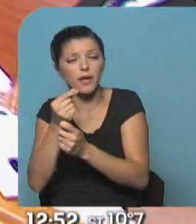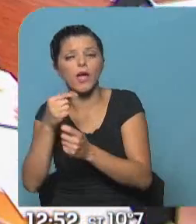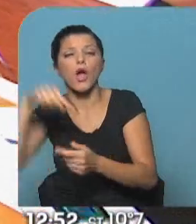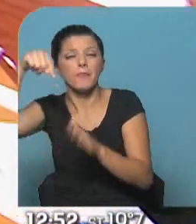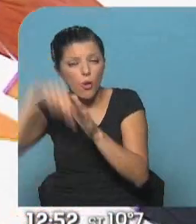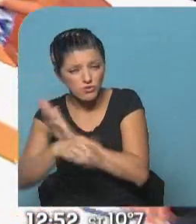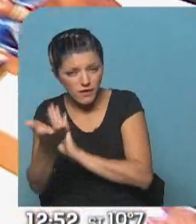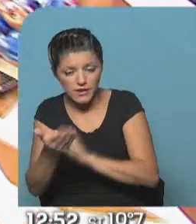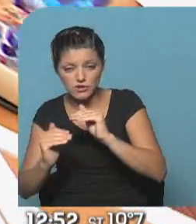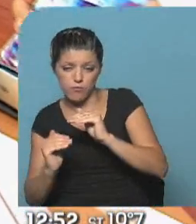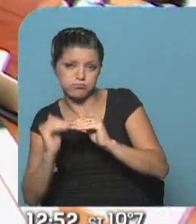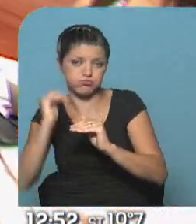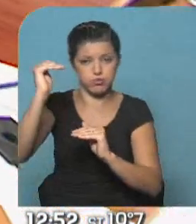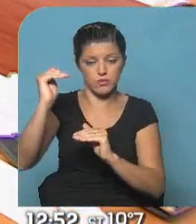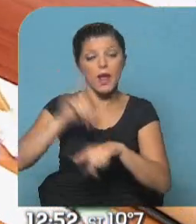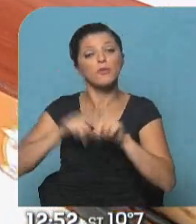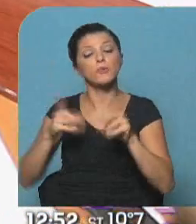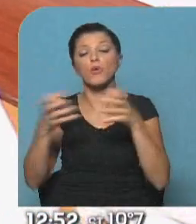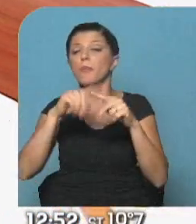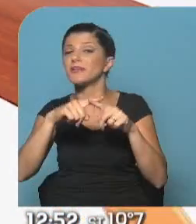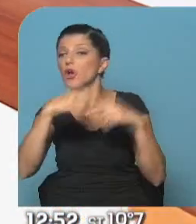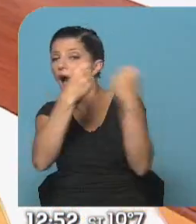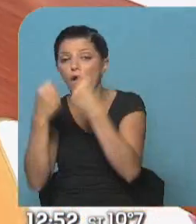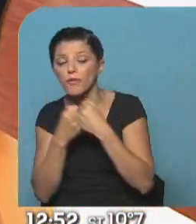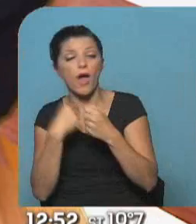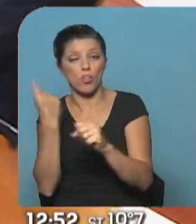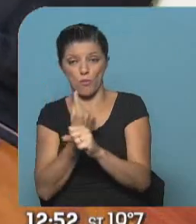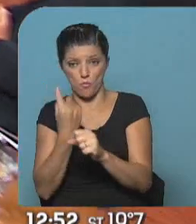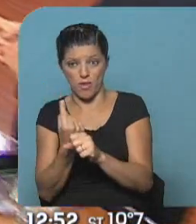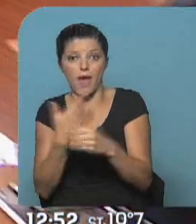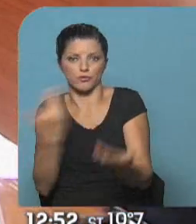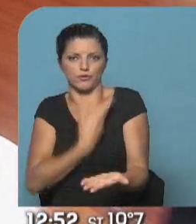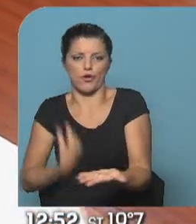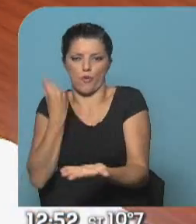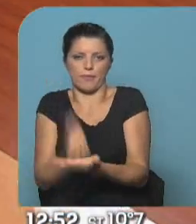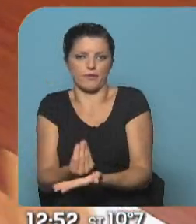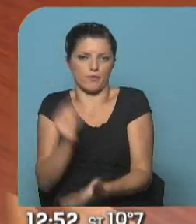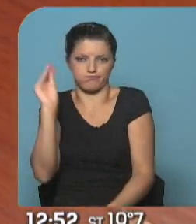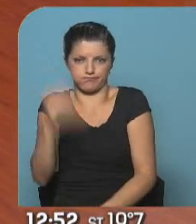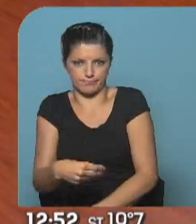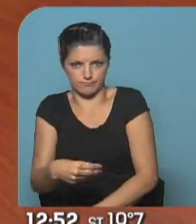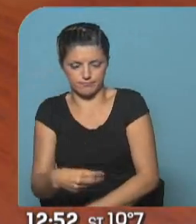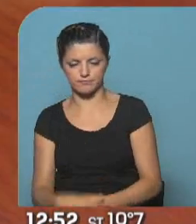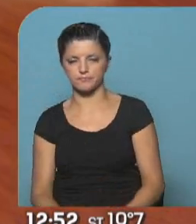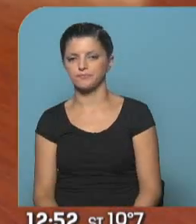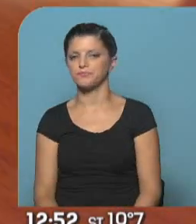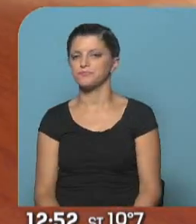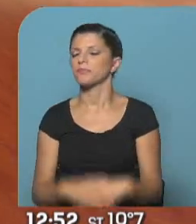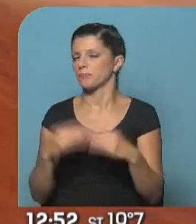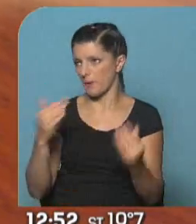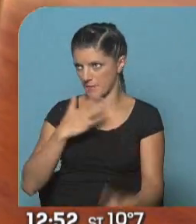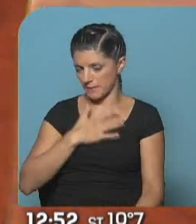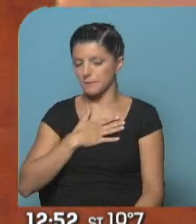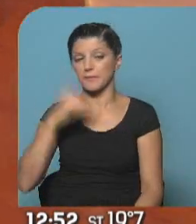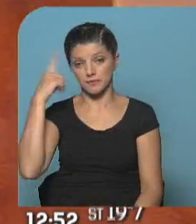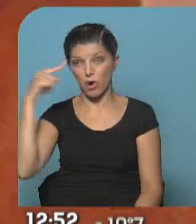los partidos no logren ponerse de acuerdo para formar gobierno? Bueno, por un lado, yo diría el hecho de que ya hay 7 partidos, si contamos